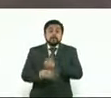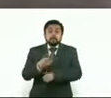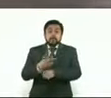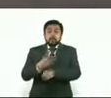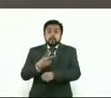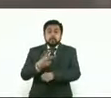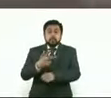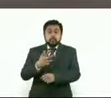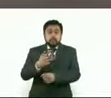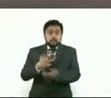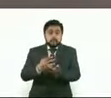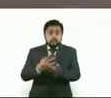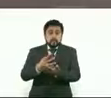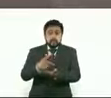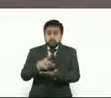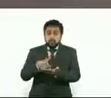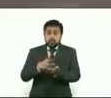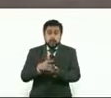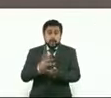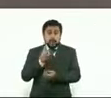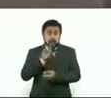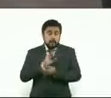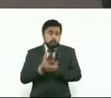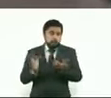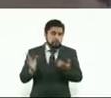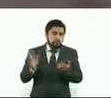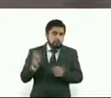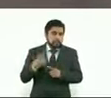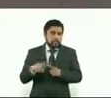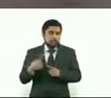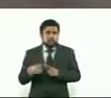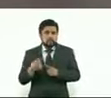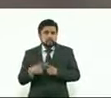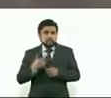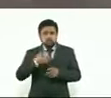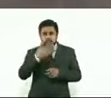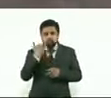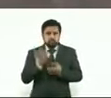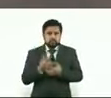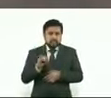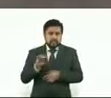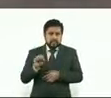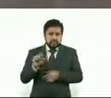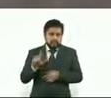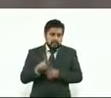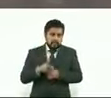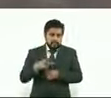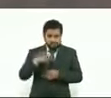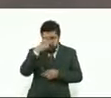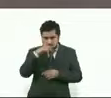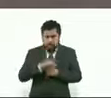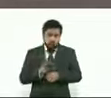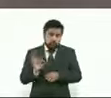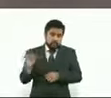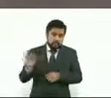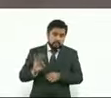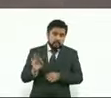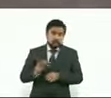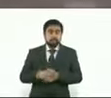lugar Amare Cheruave de Etiopía, y por el tercero Isabel Oropesa de México. Y en esta parte del recorrido se